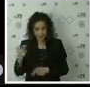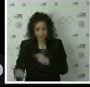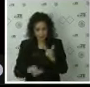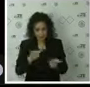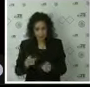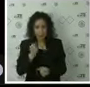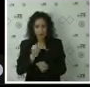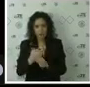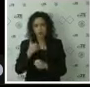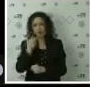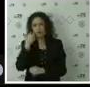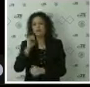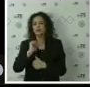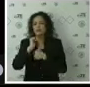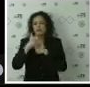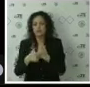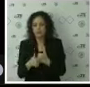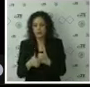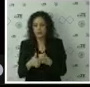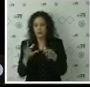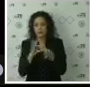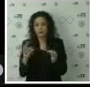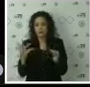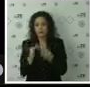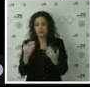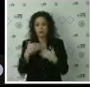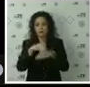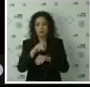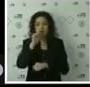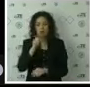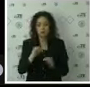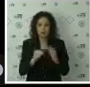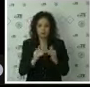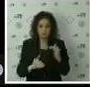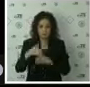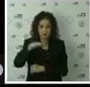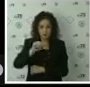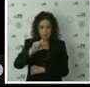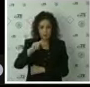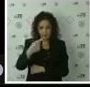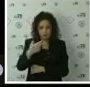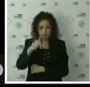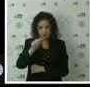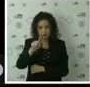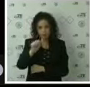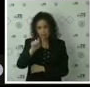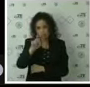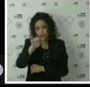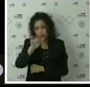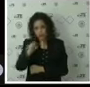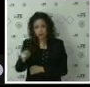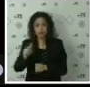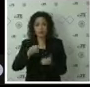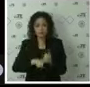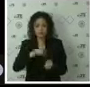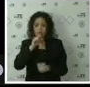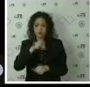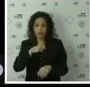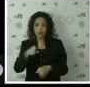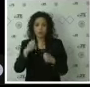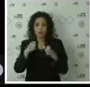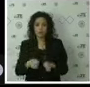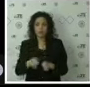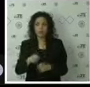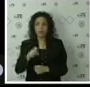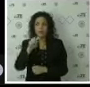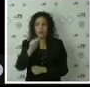alguna mención respecto a mi querida magistrada Marta Patricia Tobar Pescador del Tribunal Electoral de la Ciudad de México, del